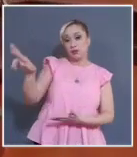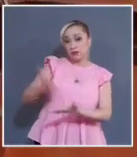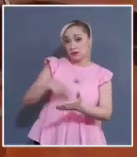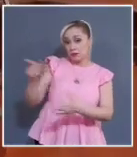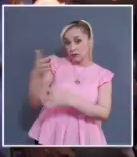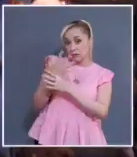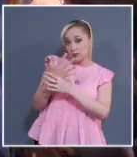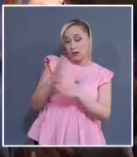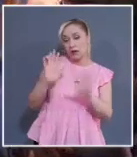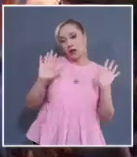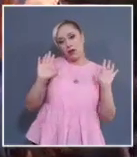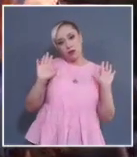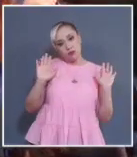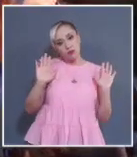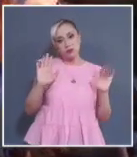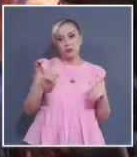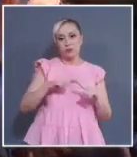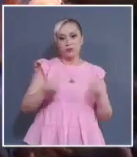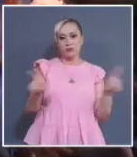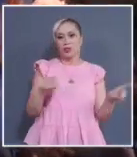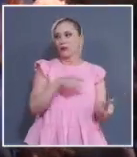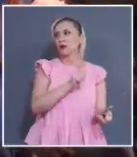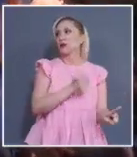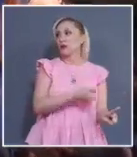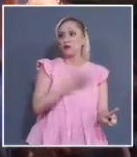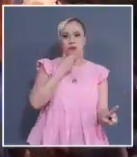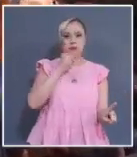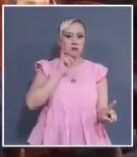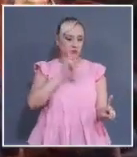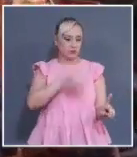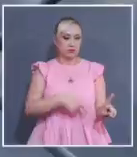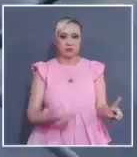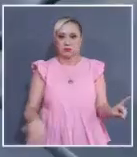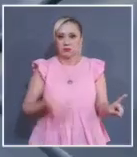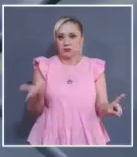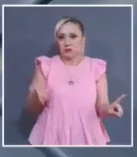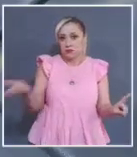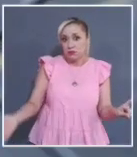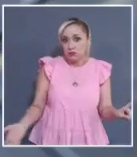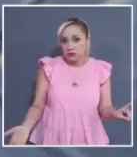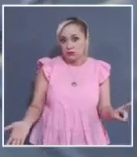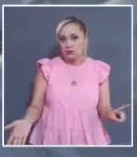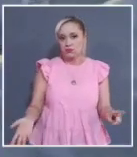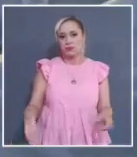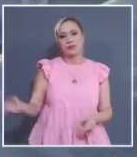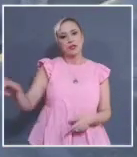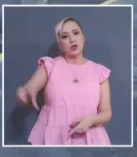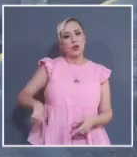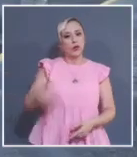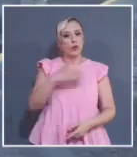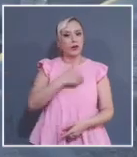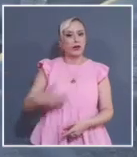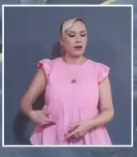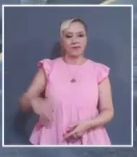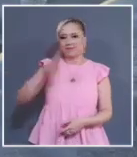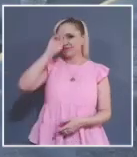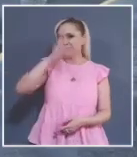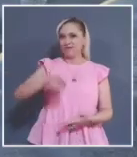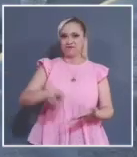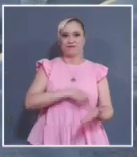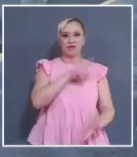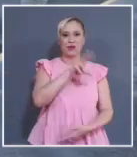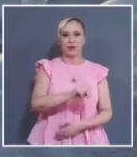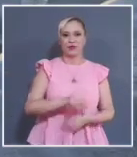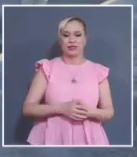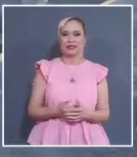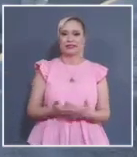el Pleno del Senado, donde se decidirá si se desechan u obtienen la firma del gobernador. Mientras que los opositores argumentan un ataque a la